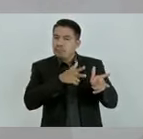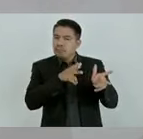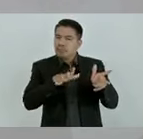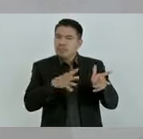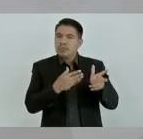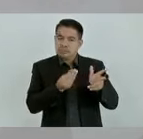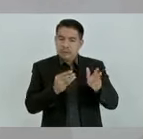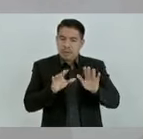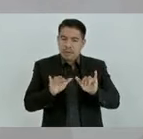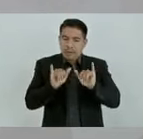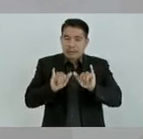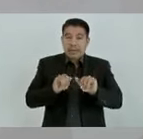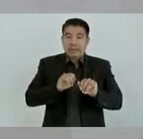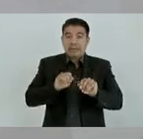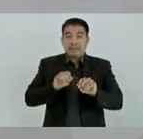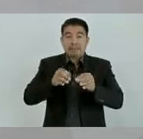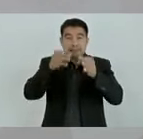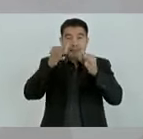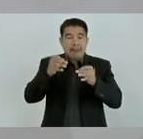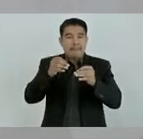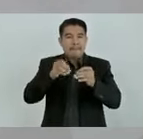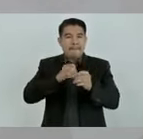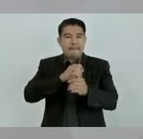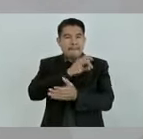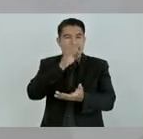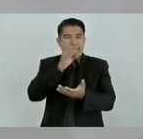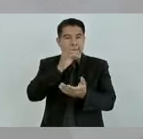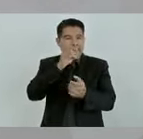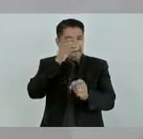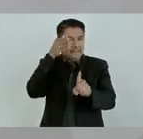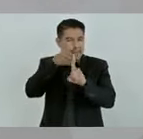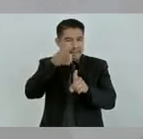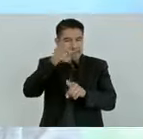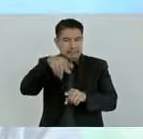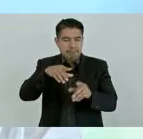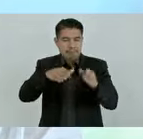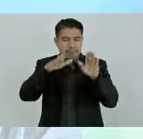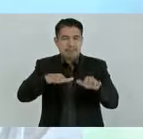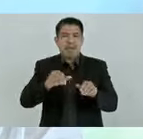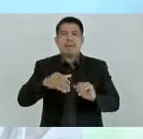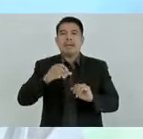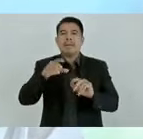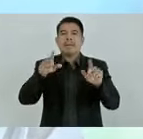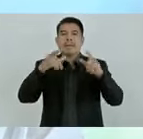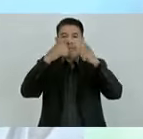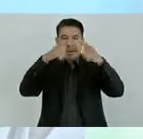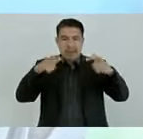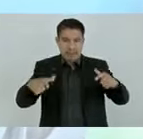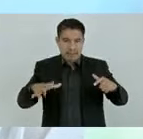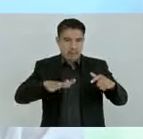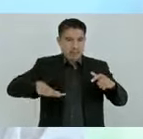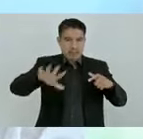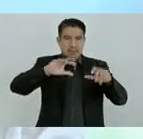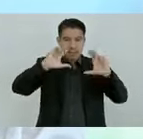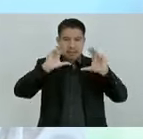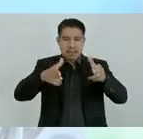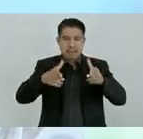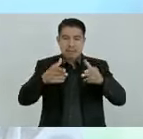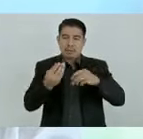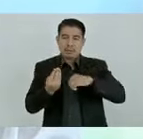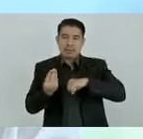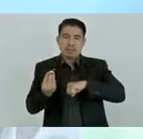del Tren Maya, que es Palenque, que está en Chiapas, y significa una inversión